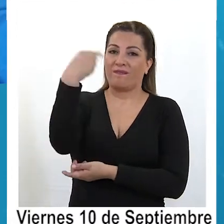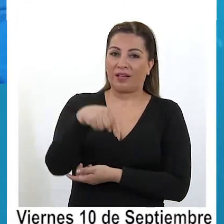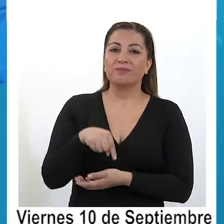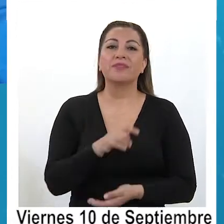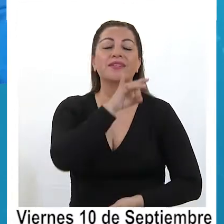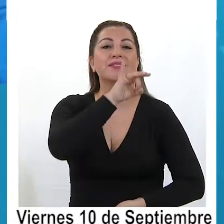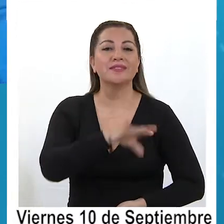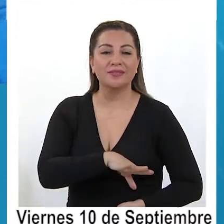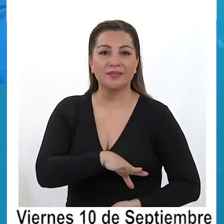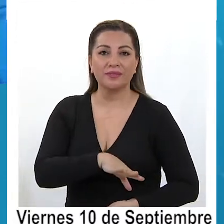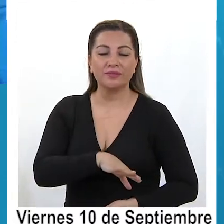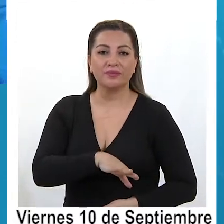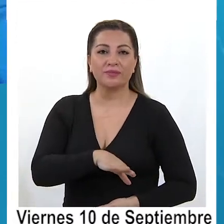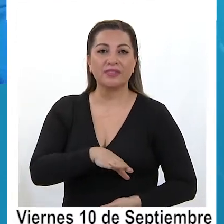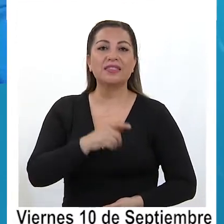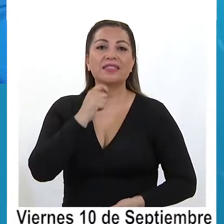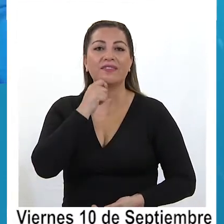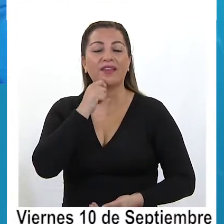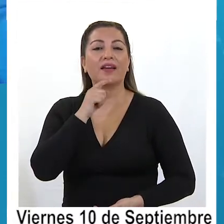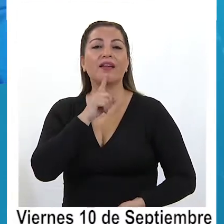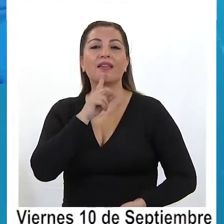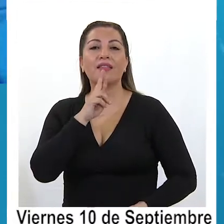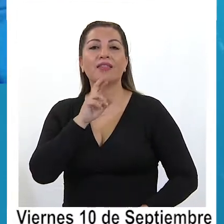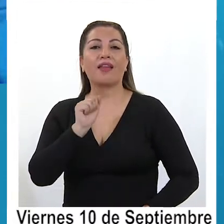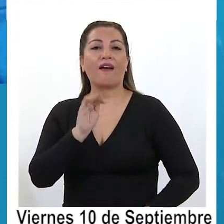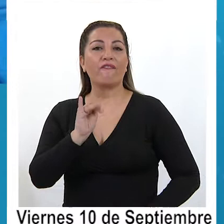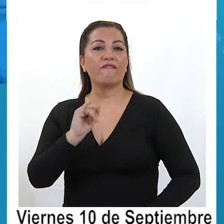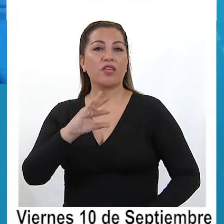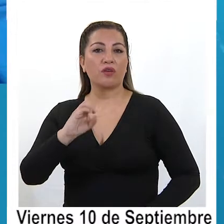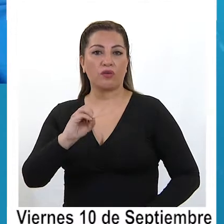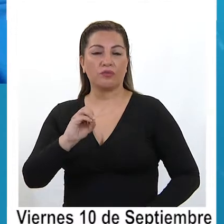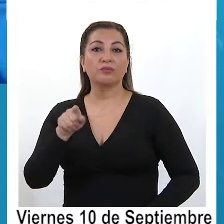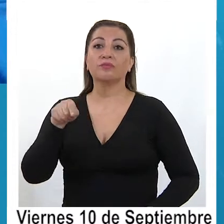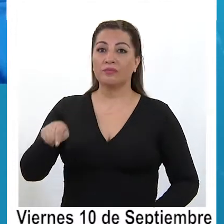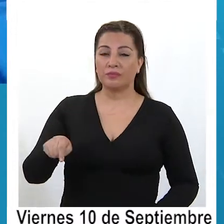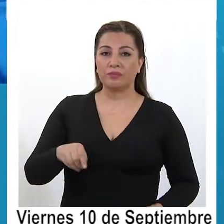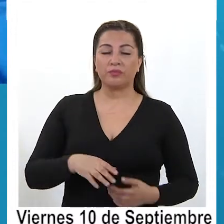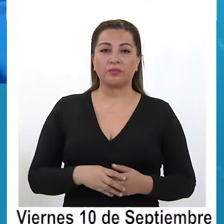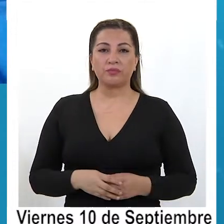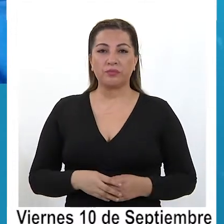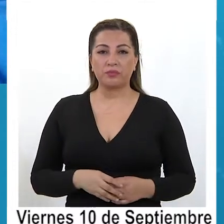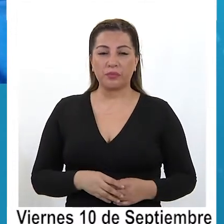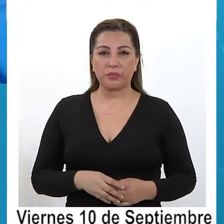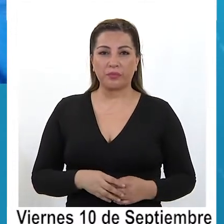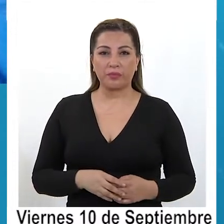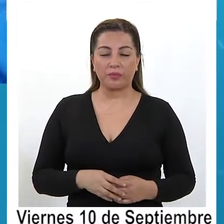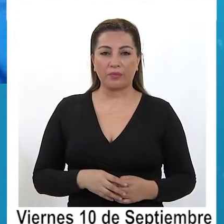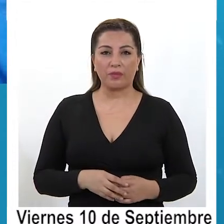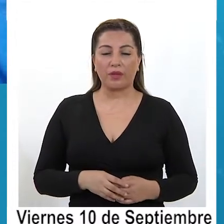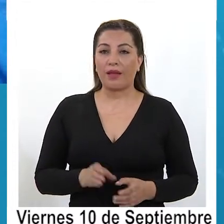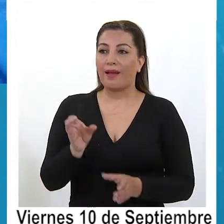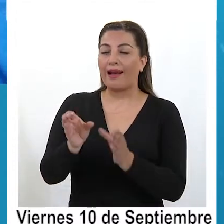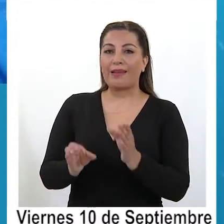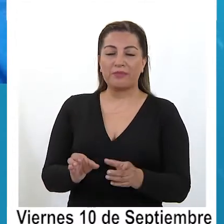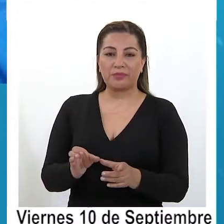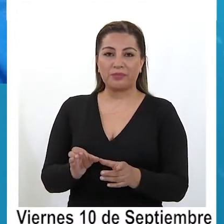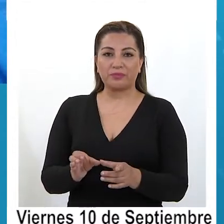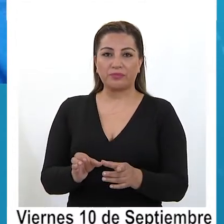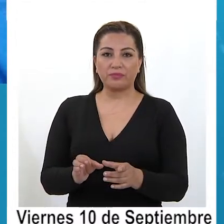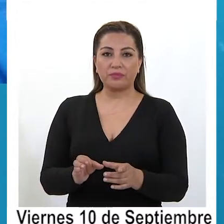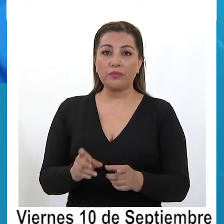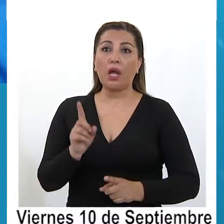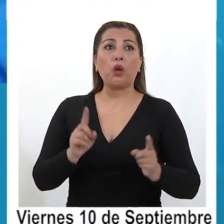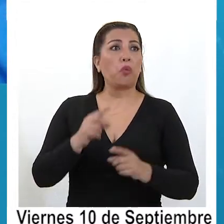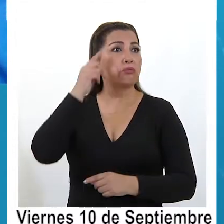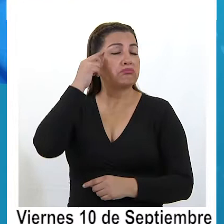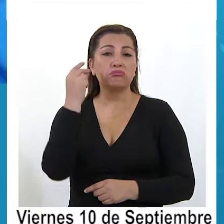las zonas fronterizas es tráfico de migrantes. Hay que hacer una pequeña distinción ahí que dice relación a la gente que viene de propia